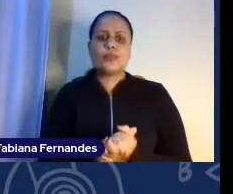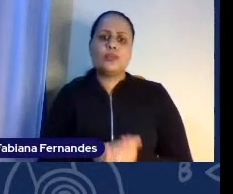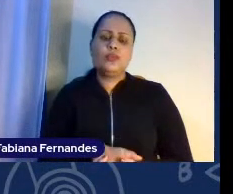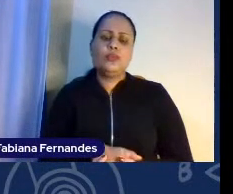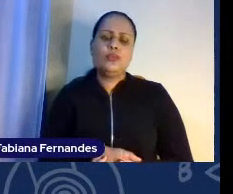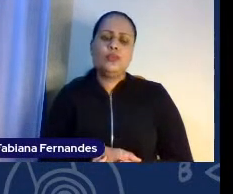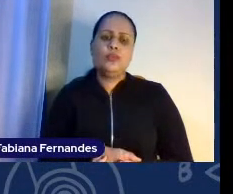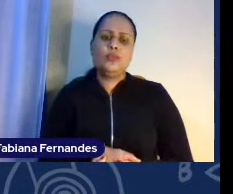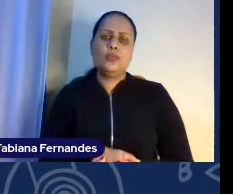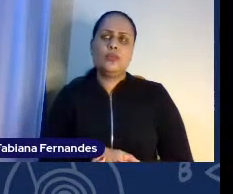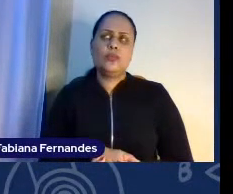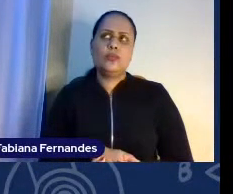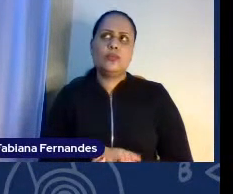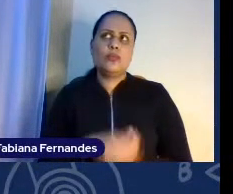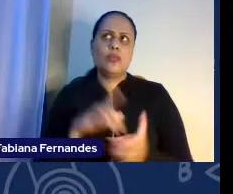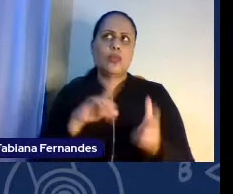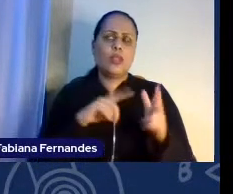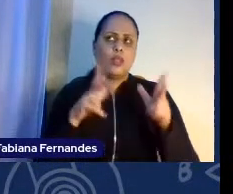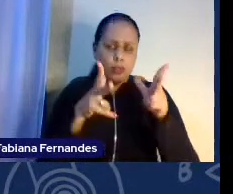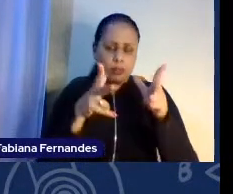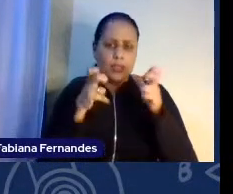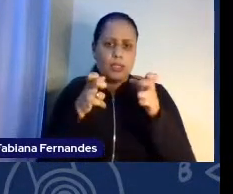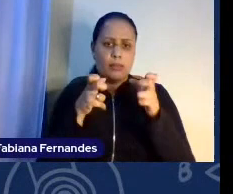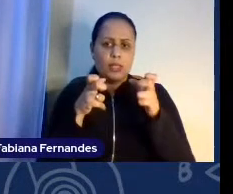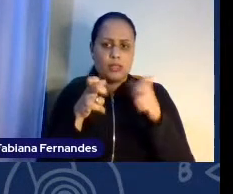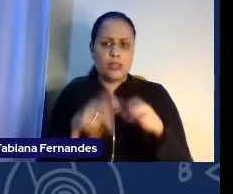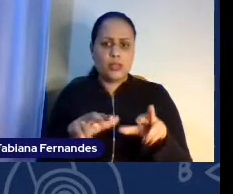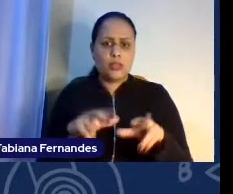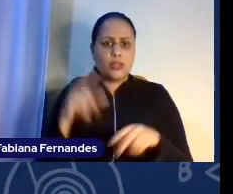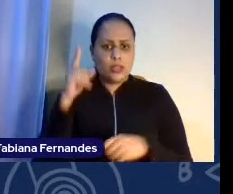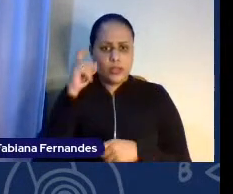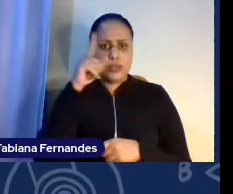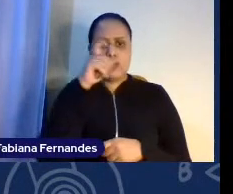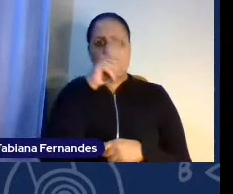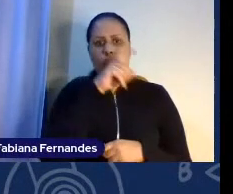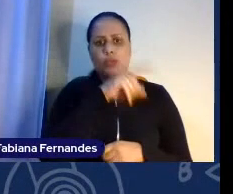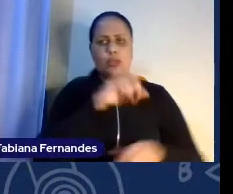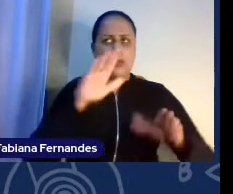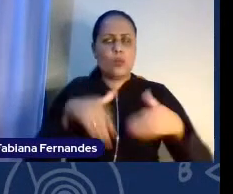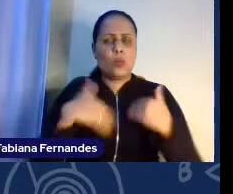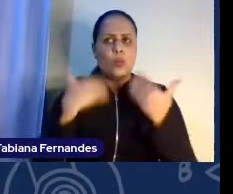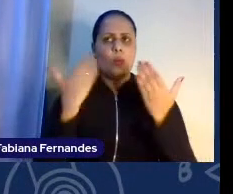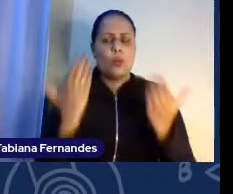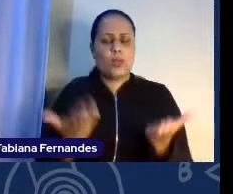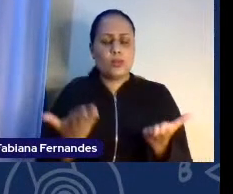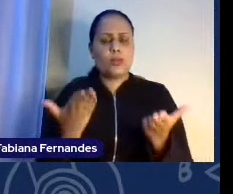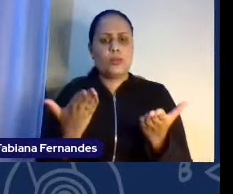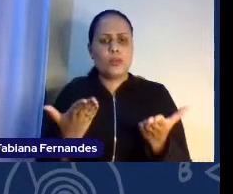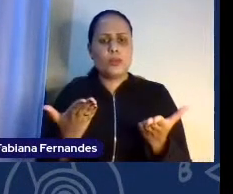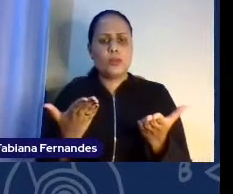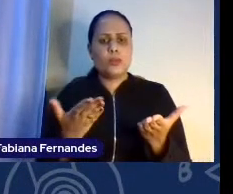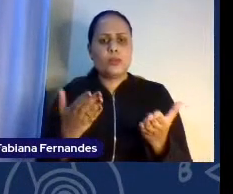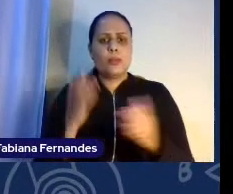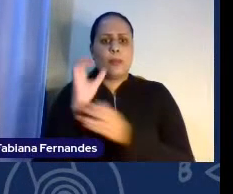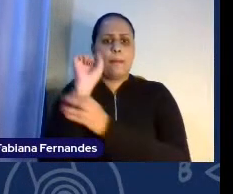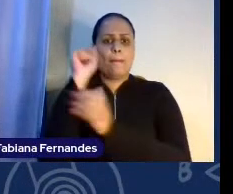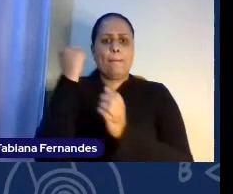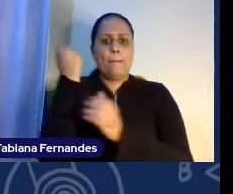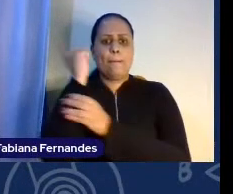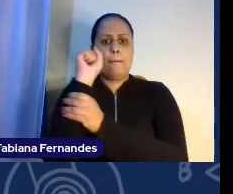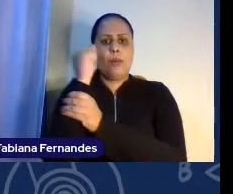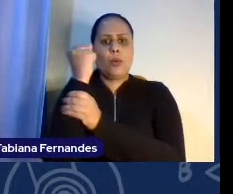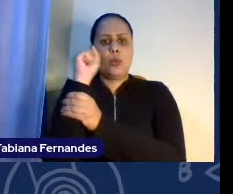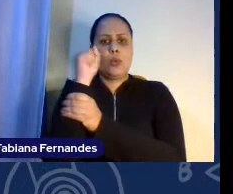hemos notado que hay alteraciones tanto conductuales como motoras en este